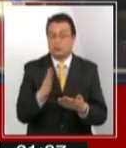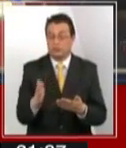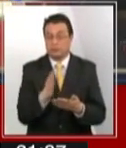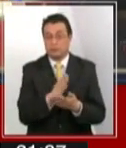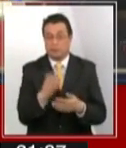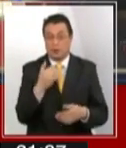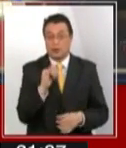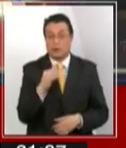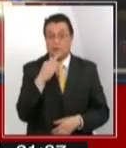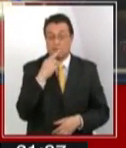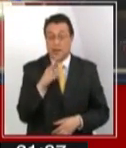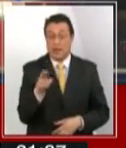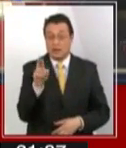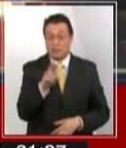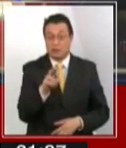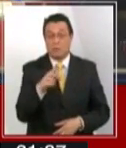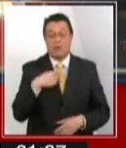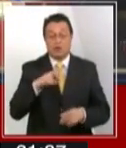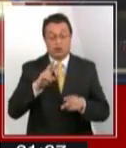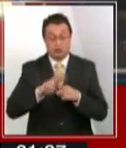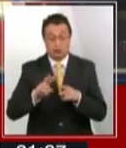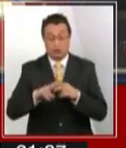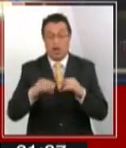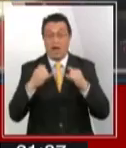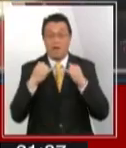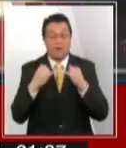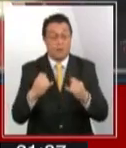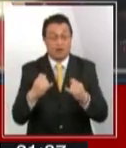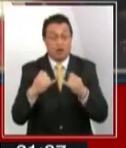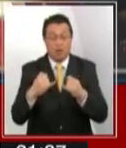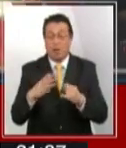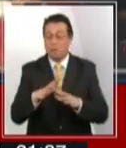una más que la construcción de información era muy deficiente